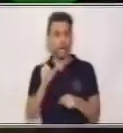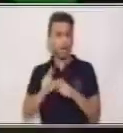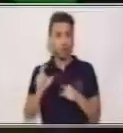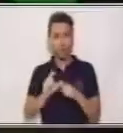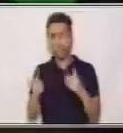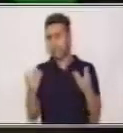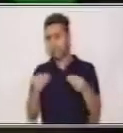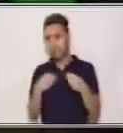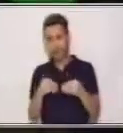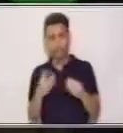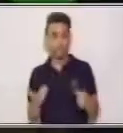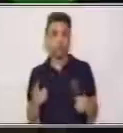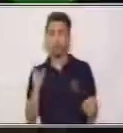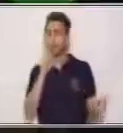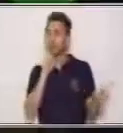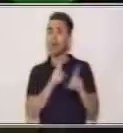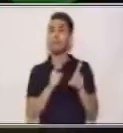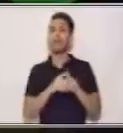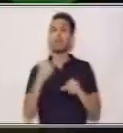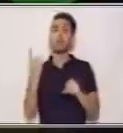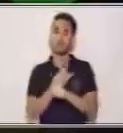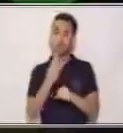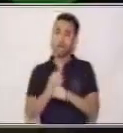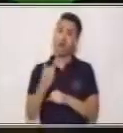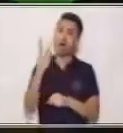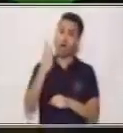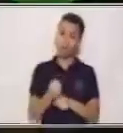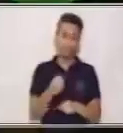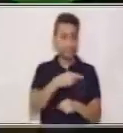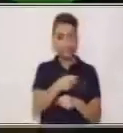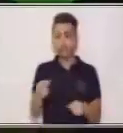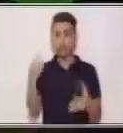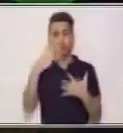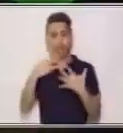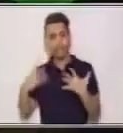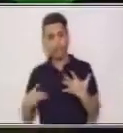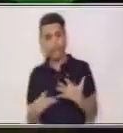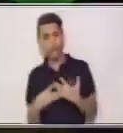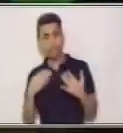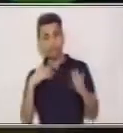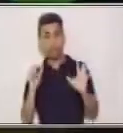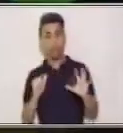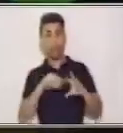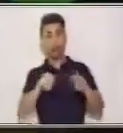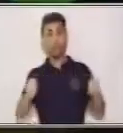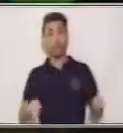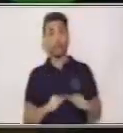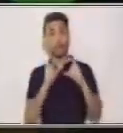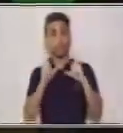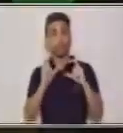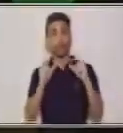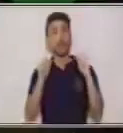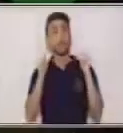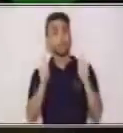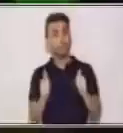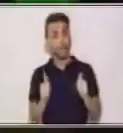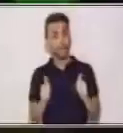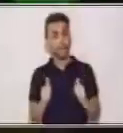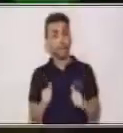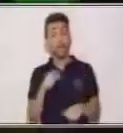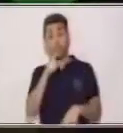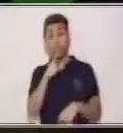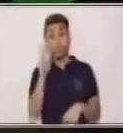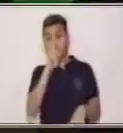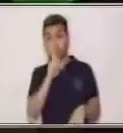plásticos, reutilizar lo que puedas para que nuestro planeta esté bien cuidado. Recuerda que nuestro planeta Tierra llora cuando